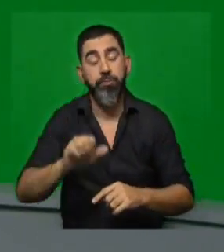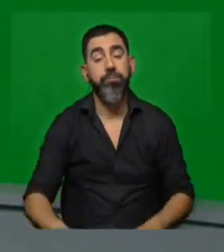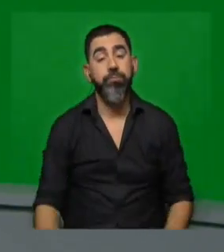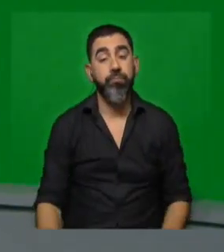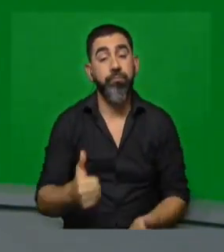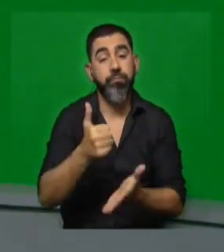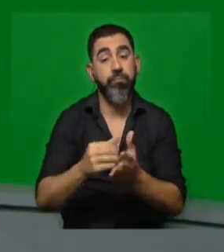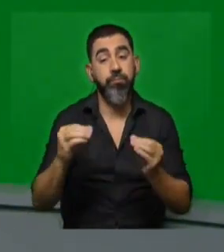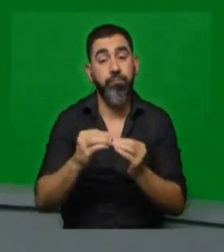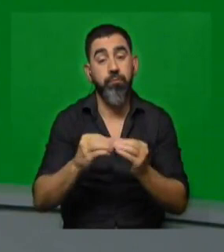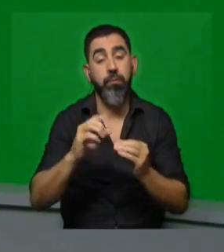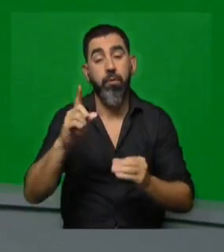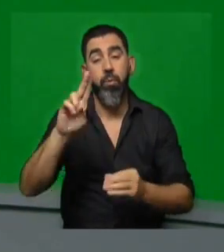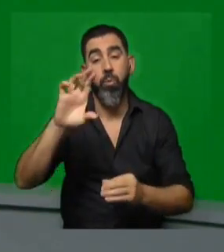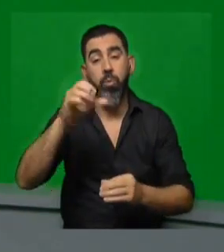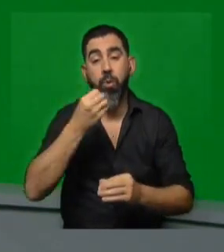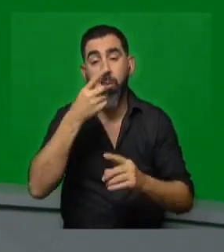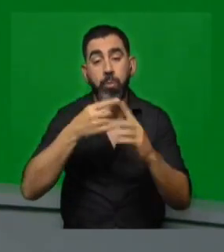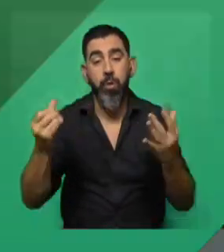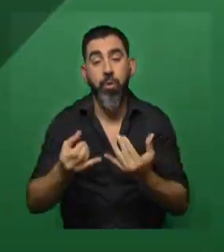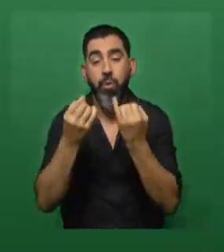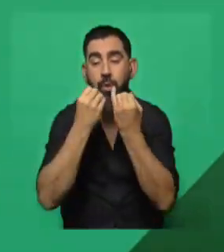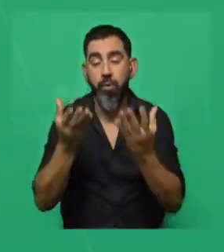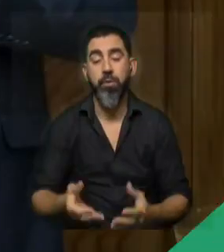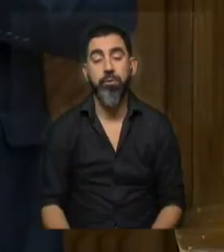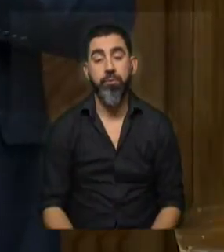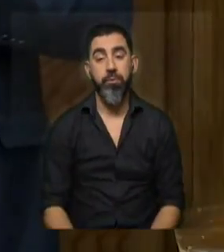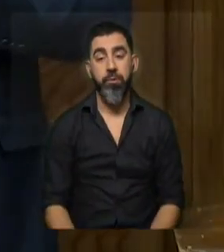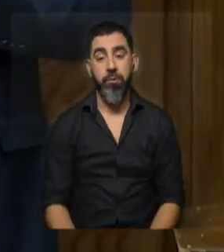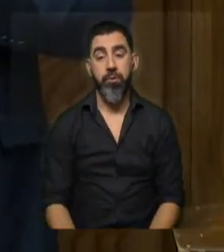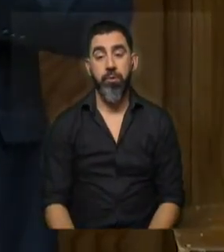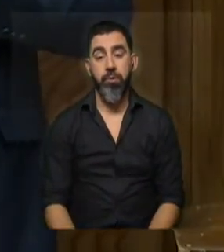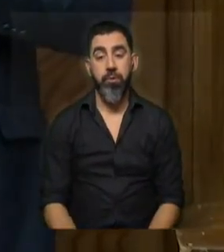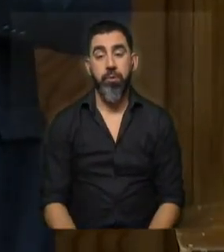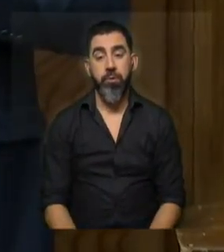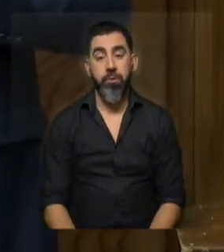Allí está trabajando nuestro periodista Luka veloz un mediodía Luca Cómo estás adelante bienvenido